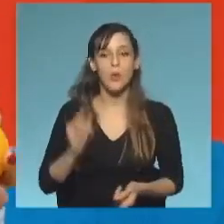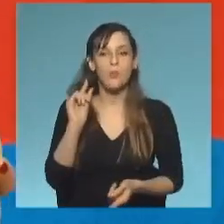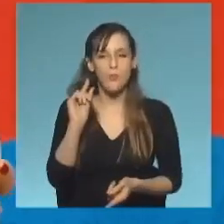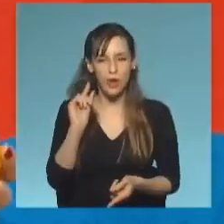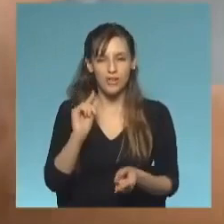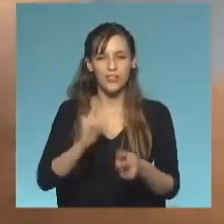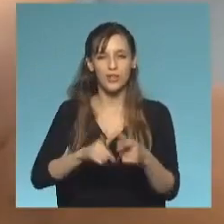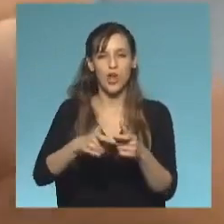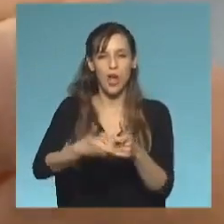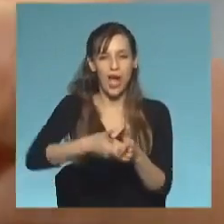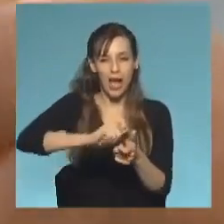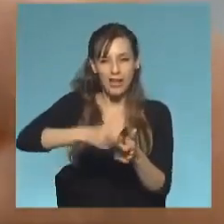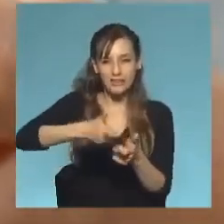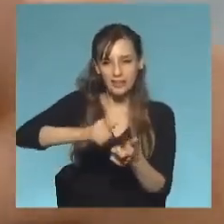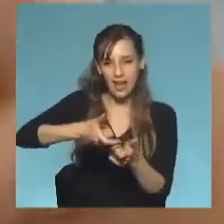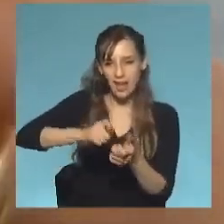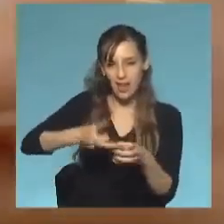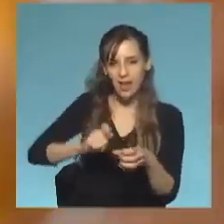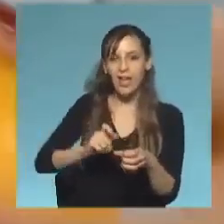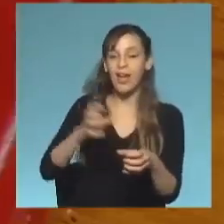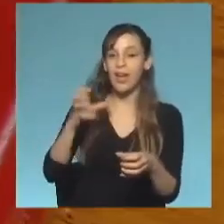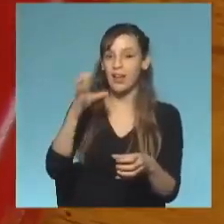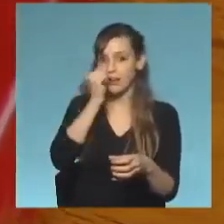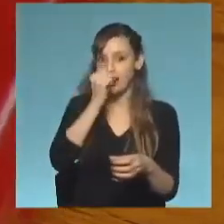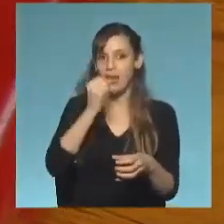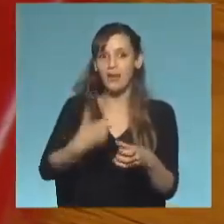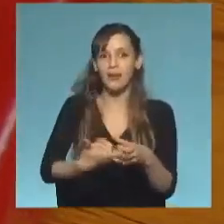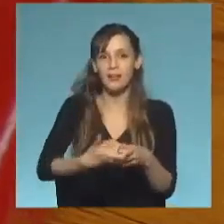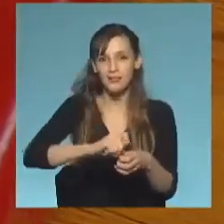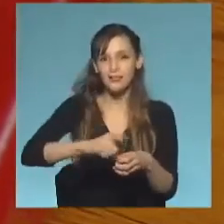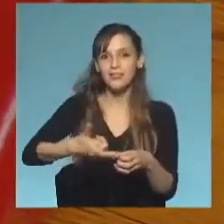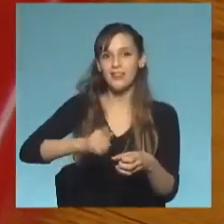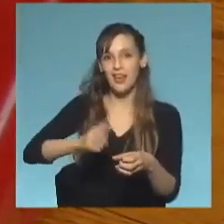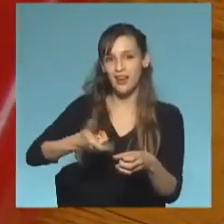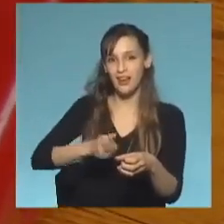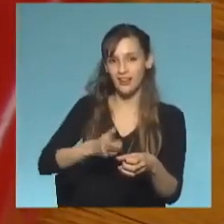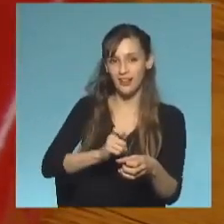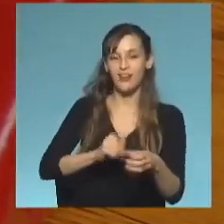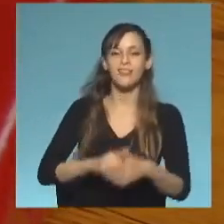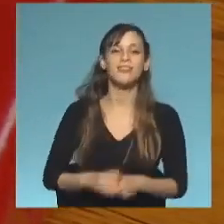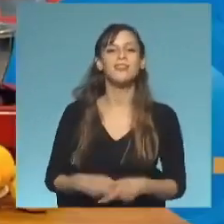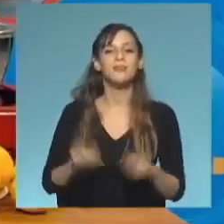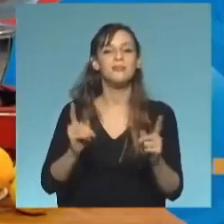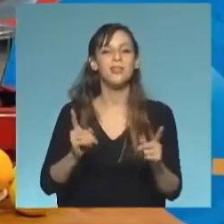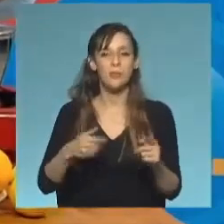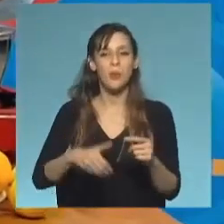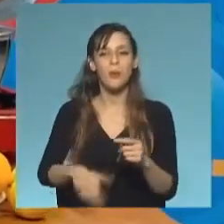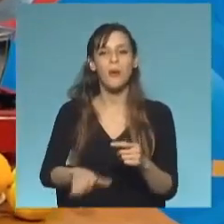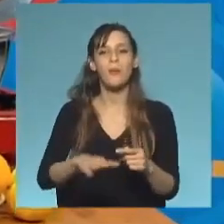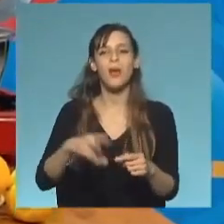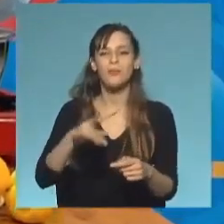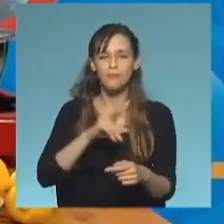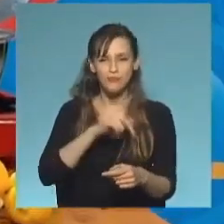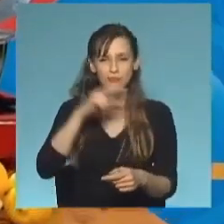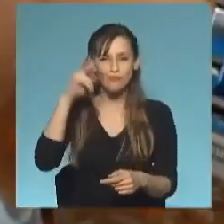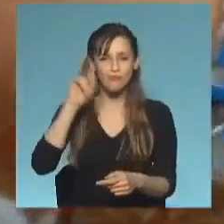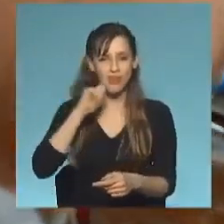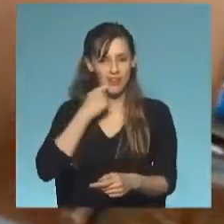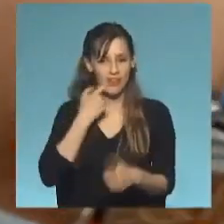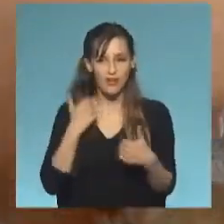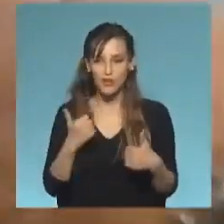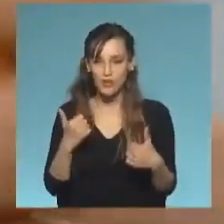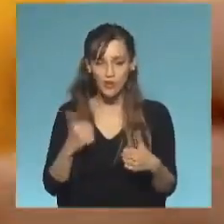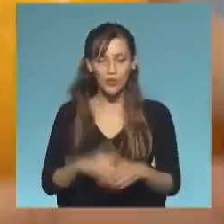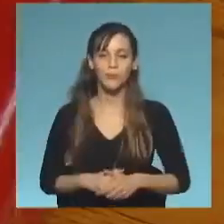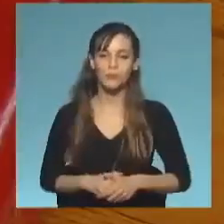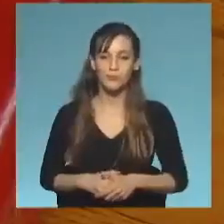el momento, unas cáscaras de naranja, ahí. Que también se van a empezar a tostar. Hay un perfume precioso. Sí.